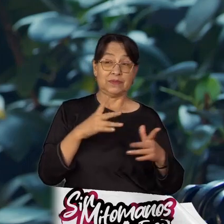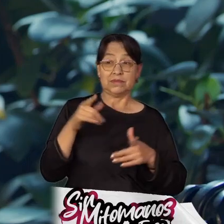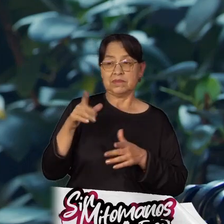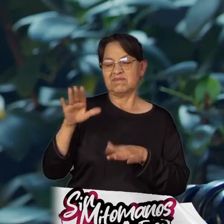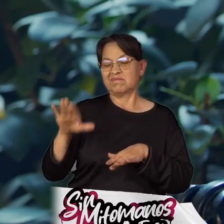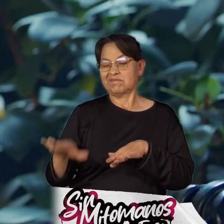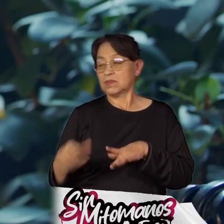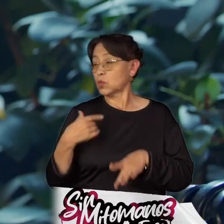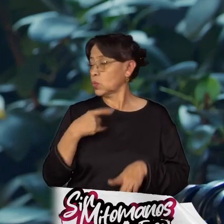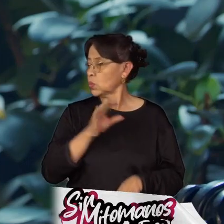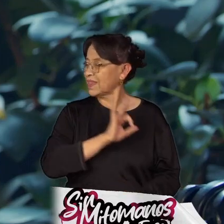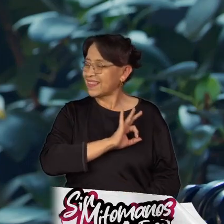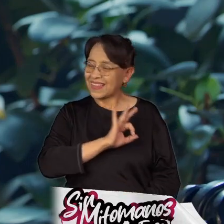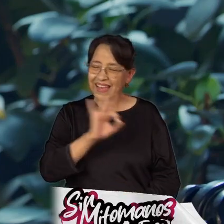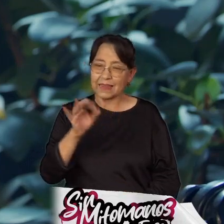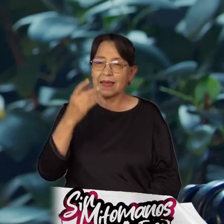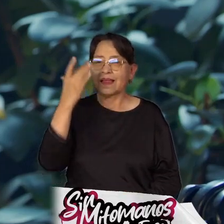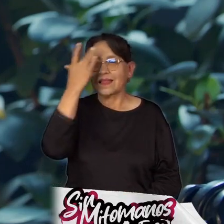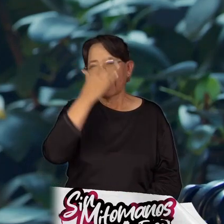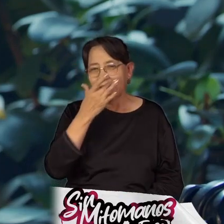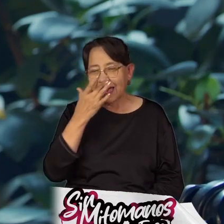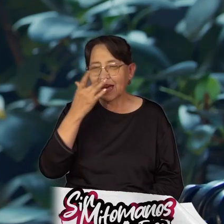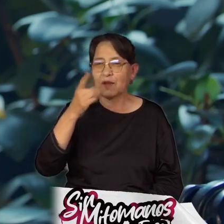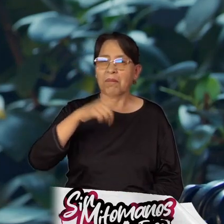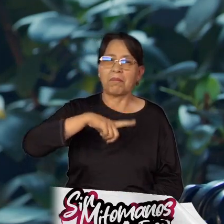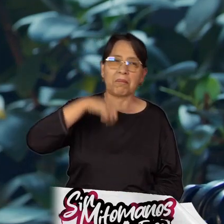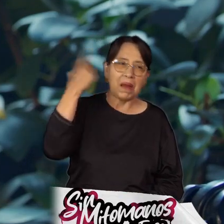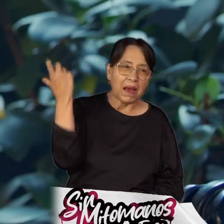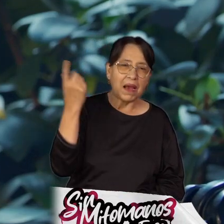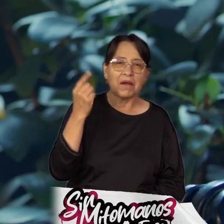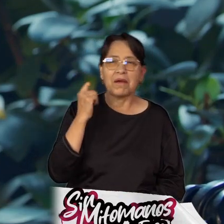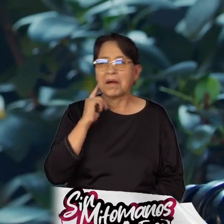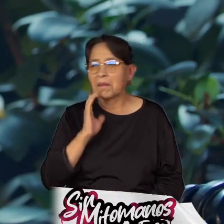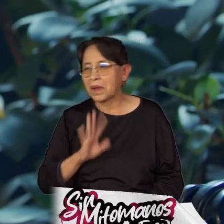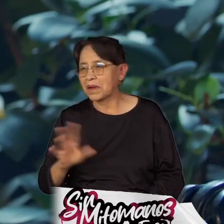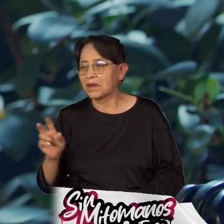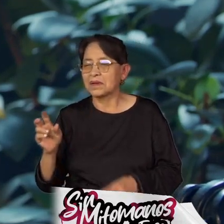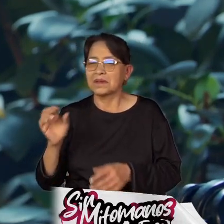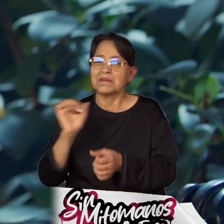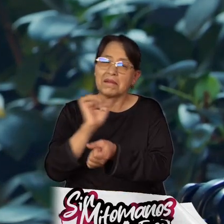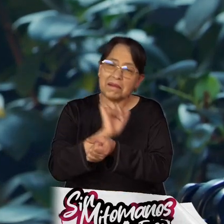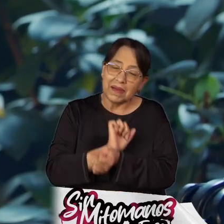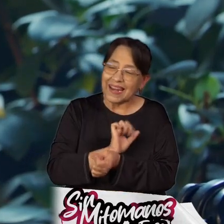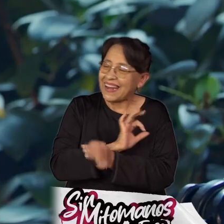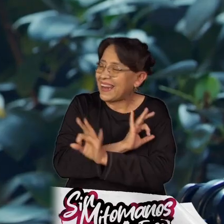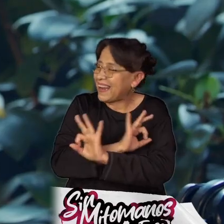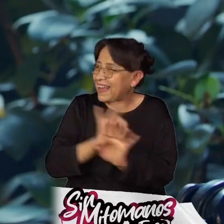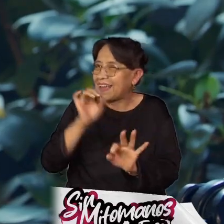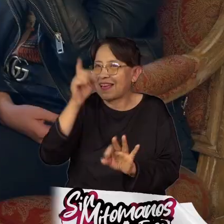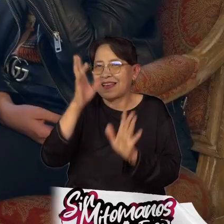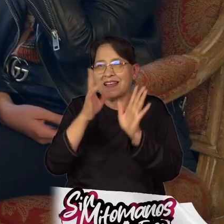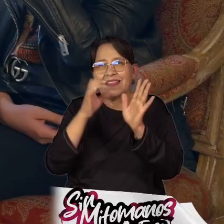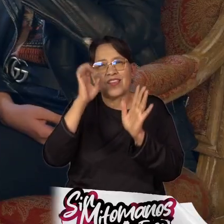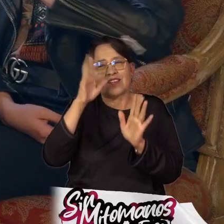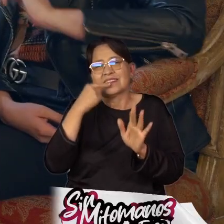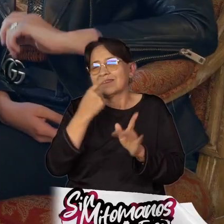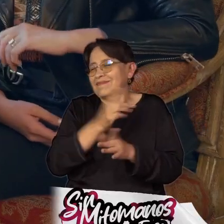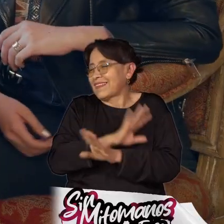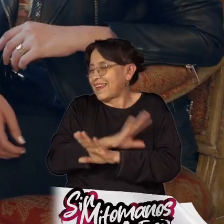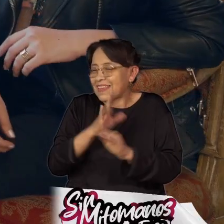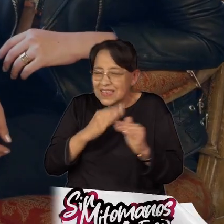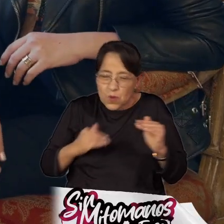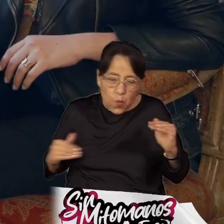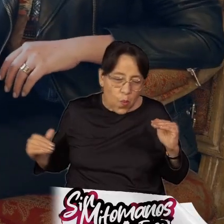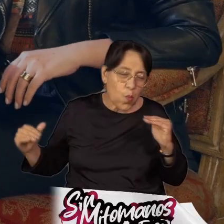los ojos de Dios, dice la palabra de Dios, no hay negros, blancos, no hay esclavos, griegos, no. Dice de esa